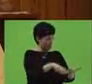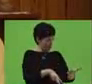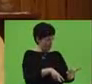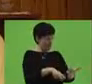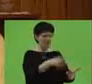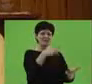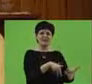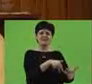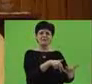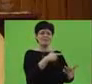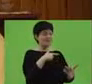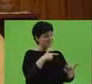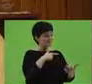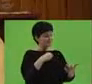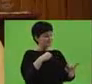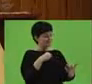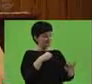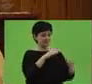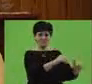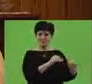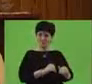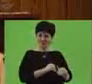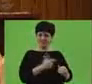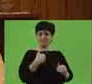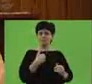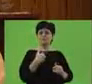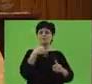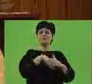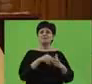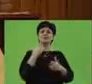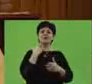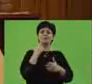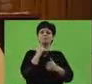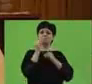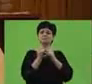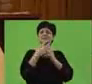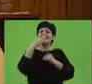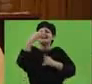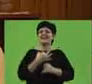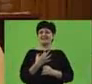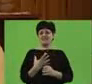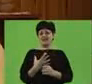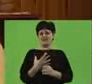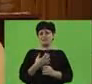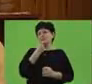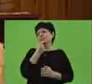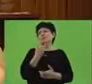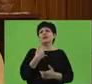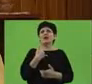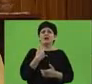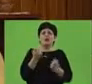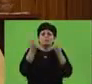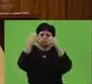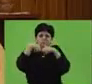contás. Porque yo cuento la realidad, lo que es. Lo que no todos los gordos se animan a contar, ¿me entendés? Como que comes a